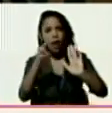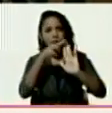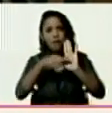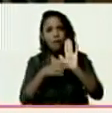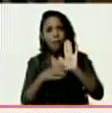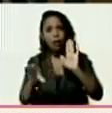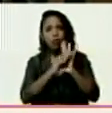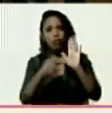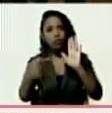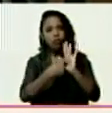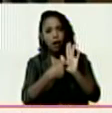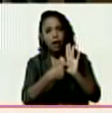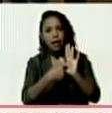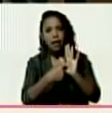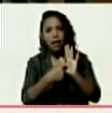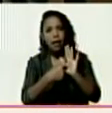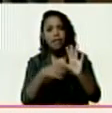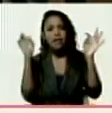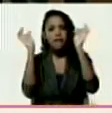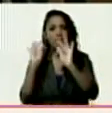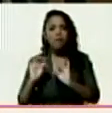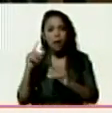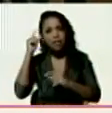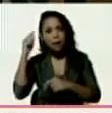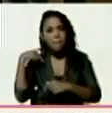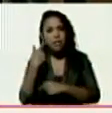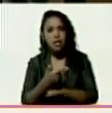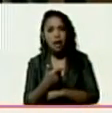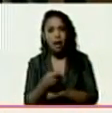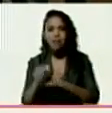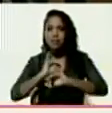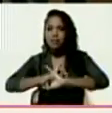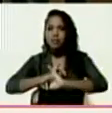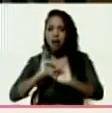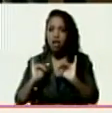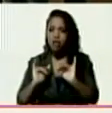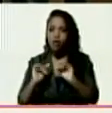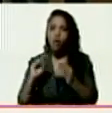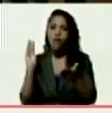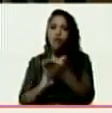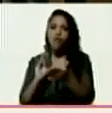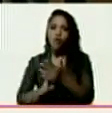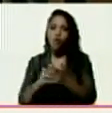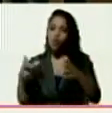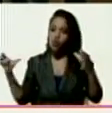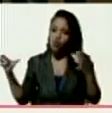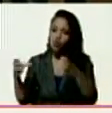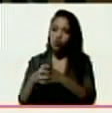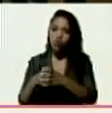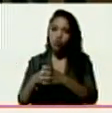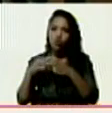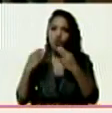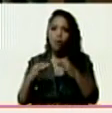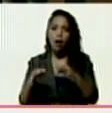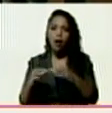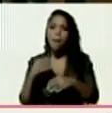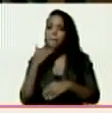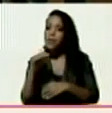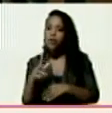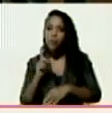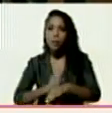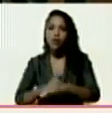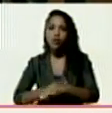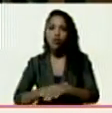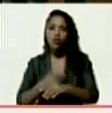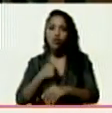tal manera que el día de mañana ya está convocada una sesión ordinaria y en los próximos minutos